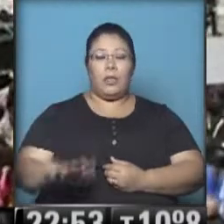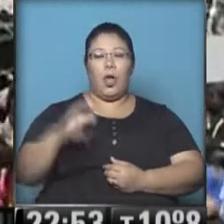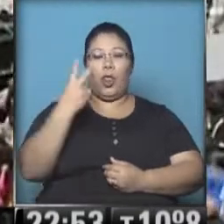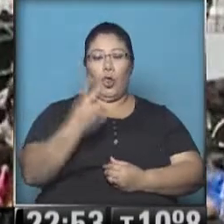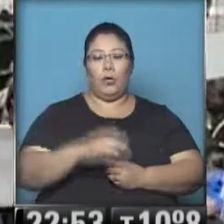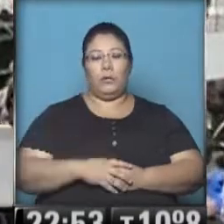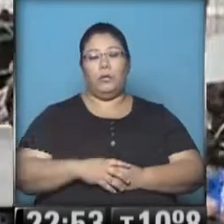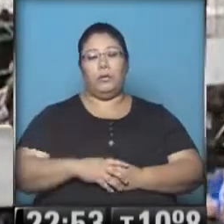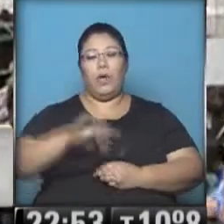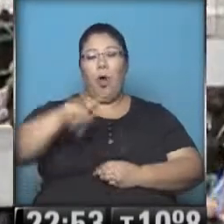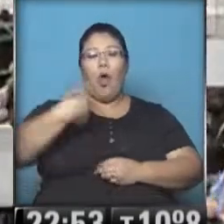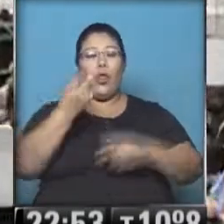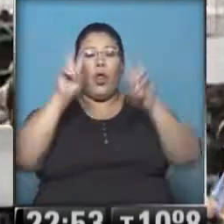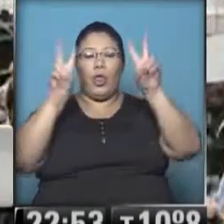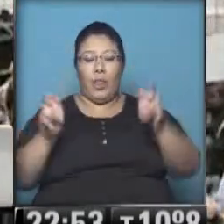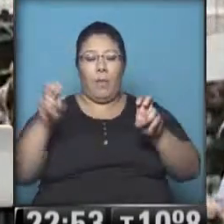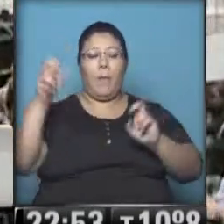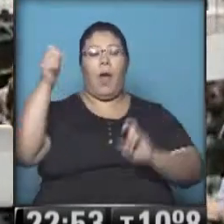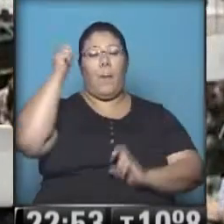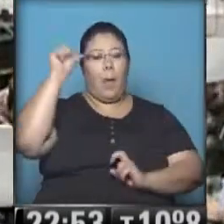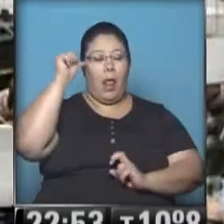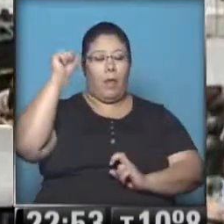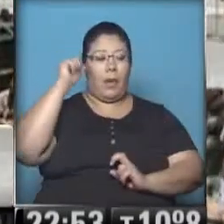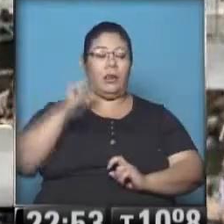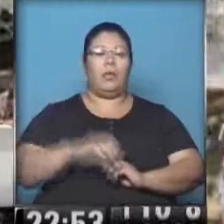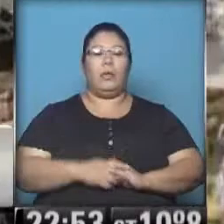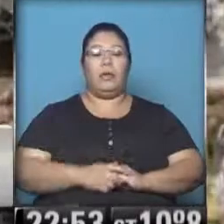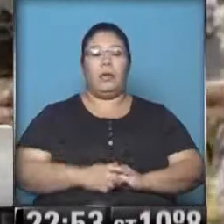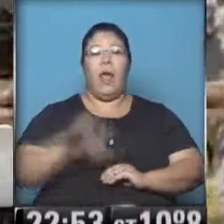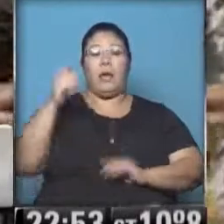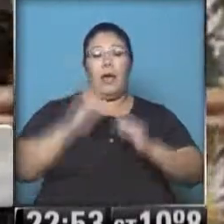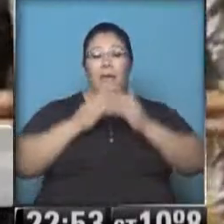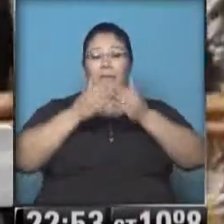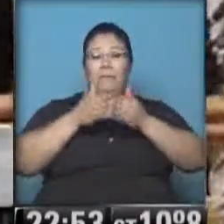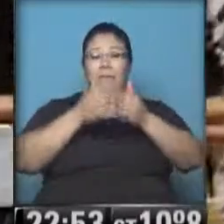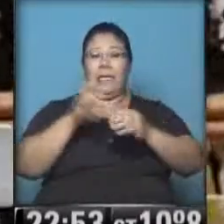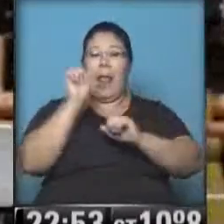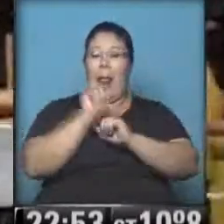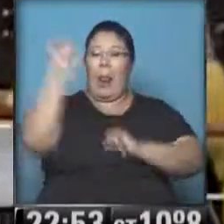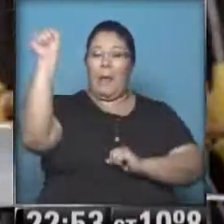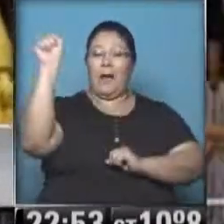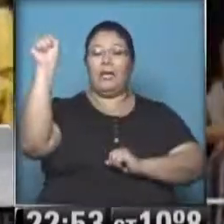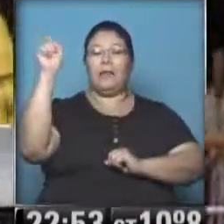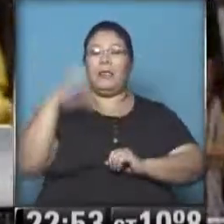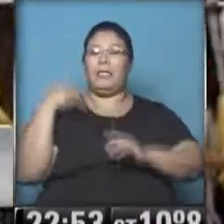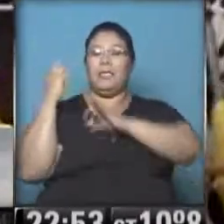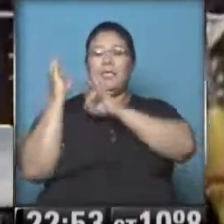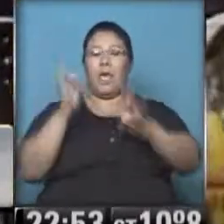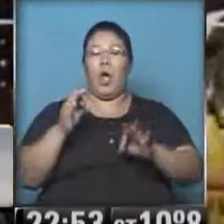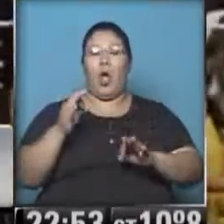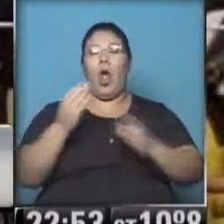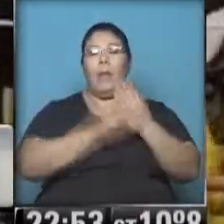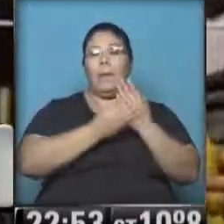Y nos trasladamos a la ciudad de Mar del Plata porque la fragata Libertad llegó a La Feliz. El ministro de Defensa, Agustín